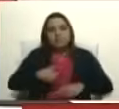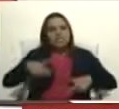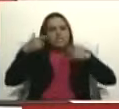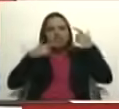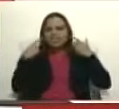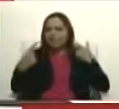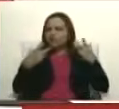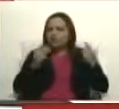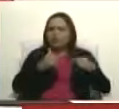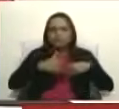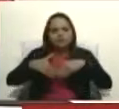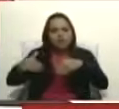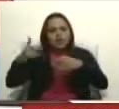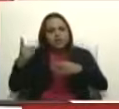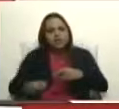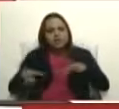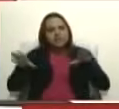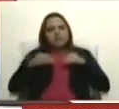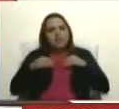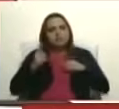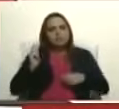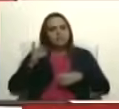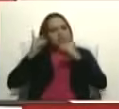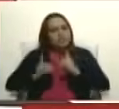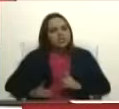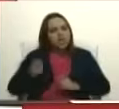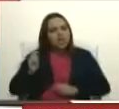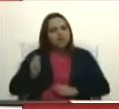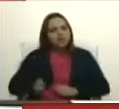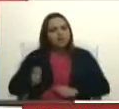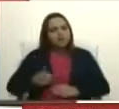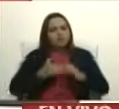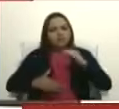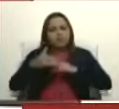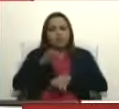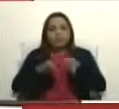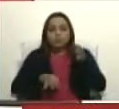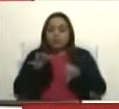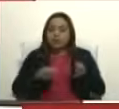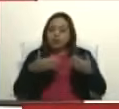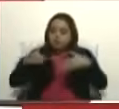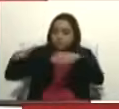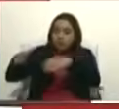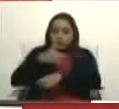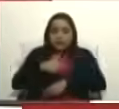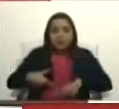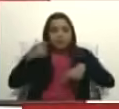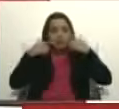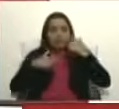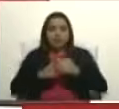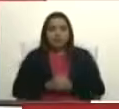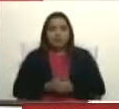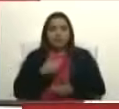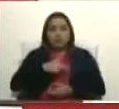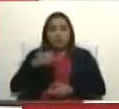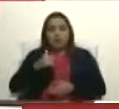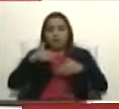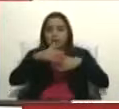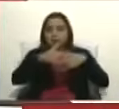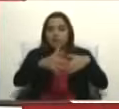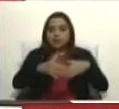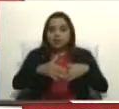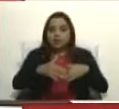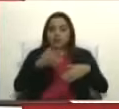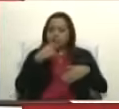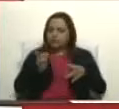Hay que respetar la decisión del TCJ, nos dijo. Y nos corrió. Teníamos una marcha para allá y nos